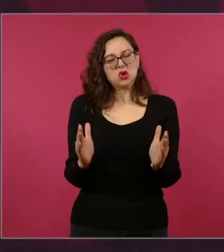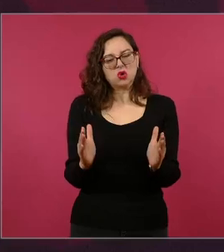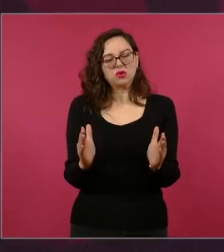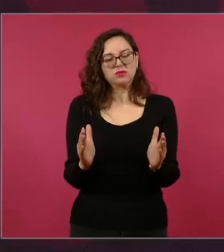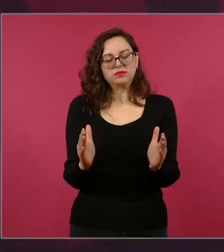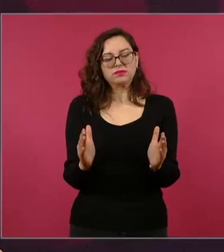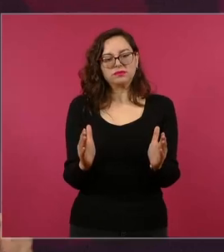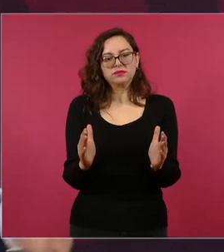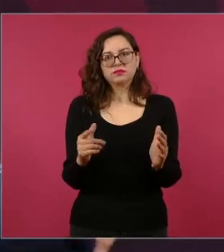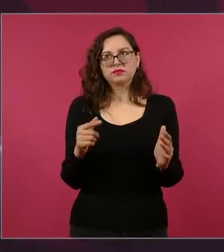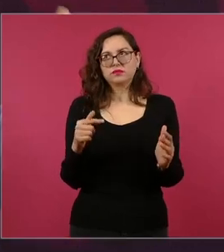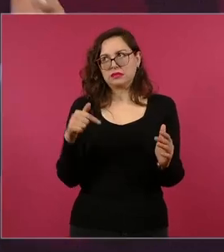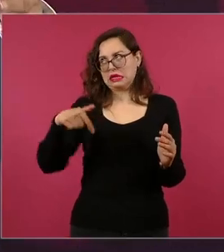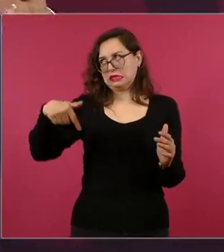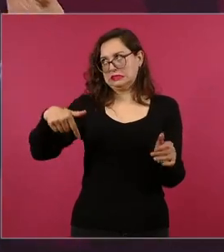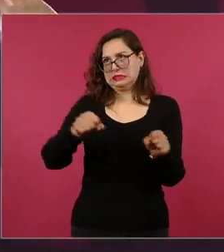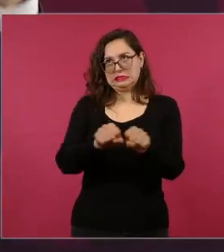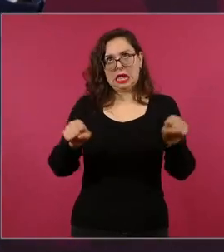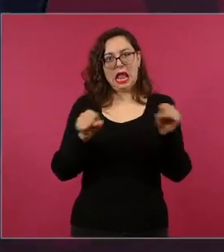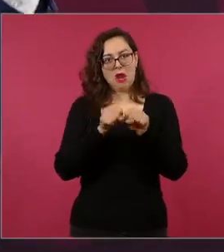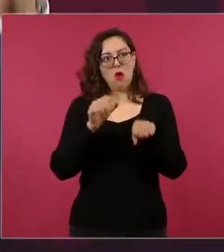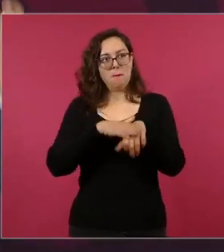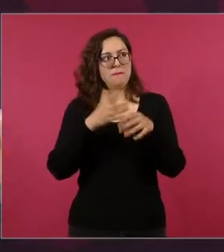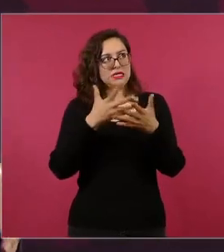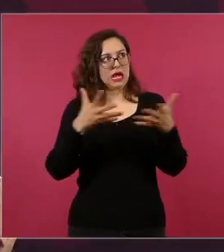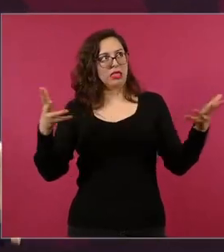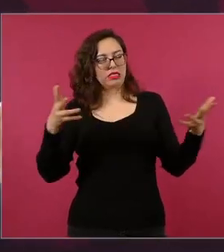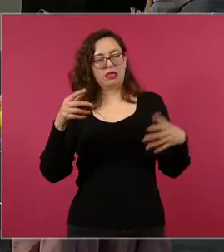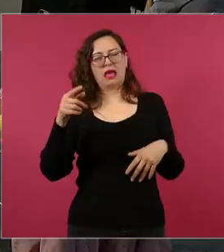más pequeño que este, antiguo.